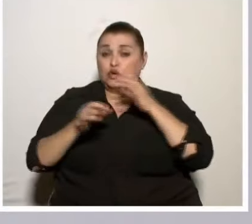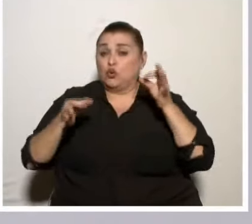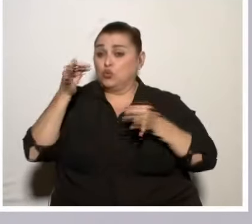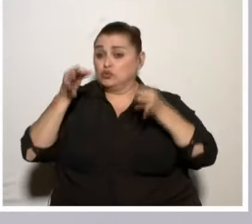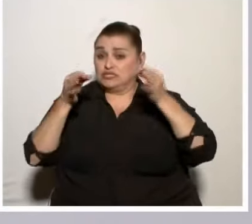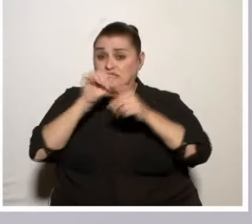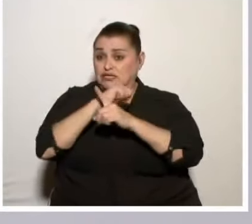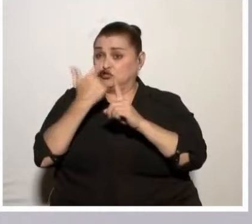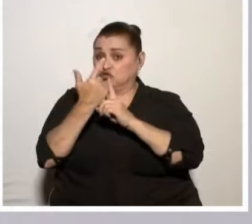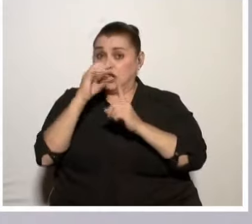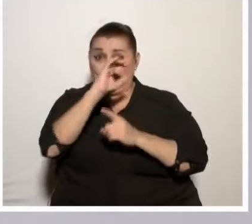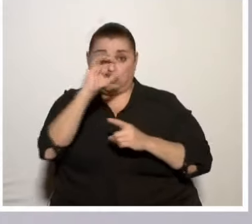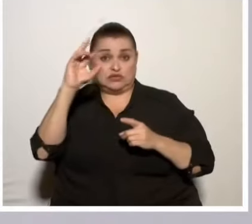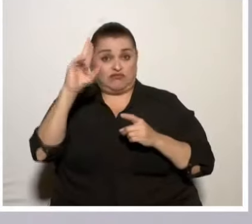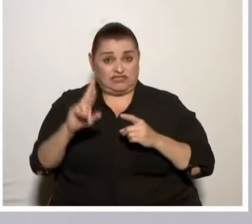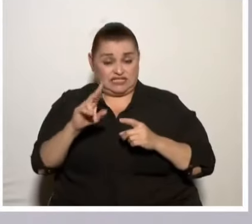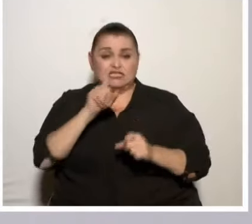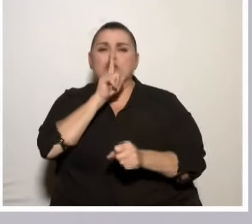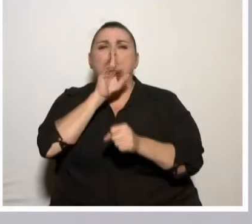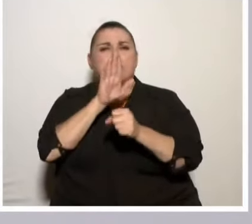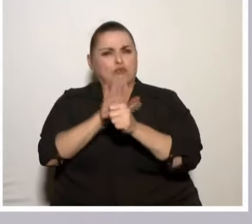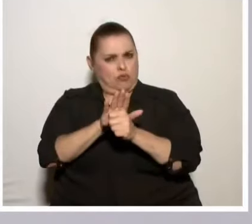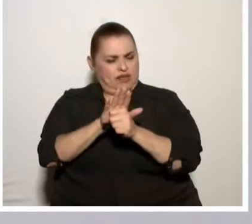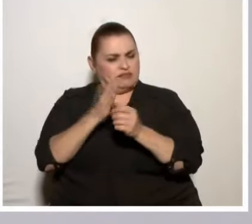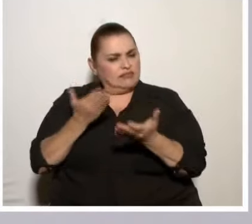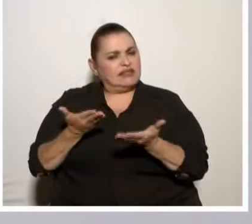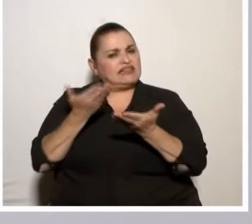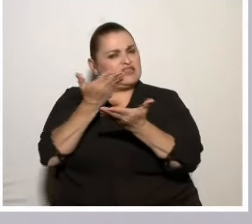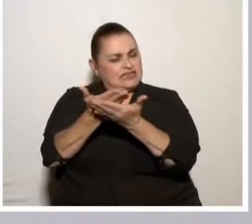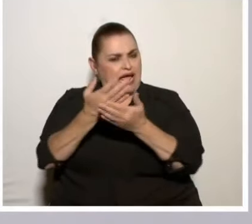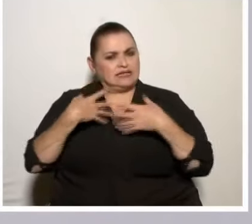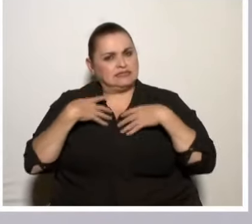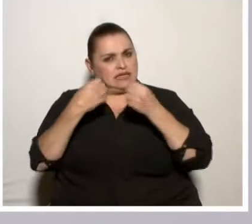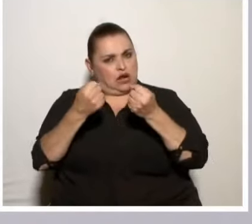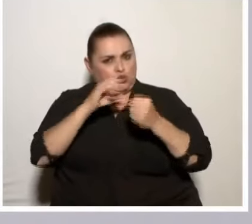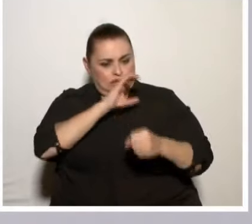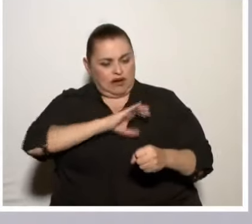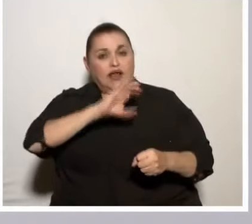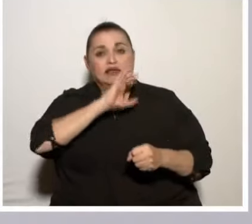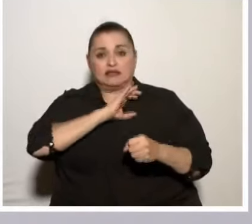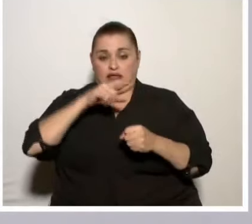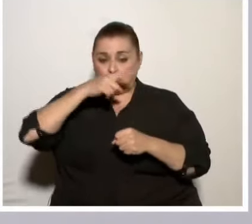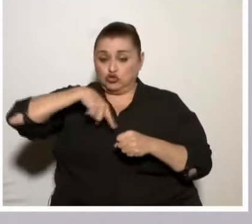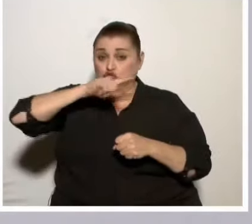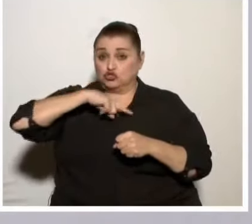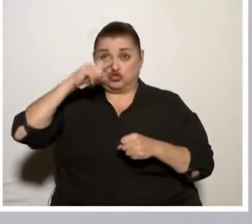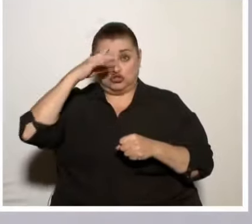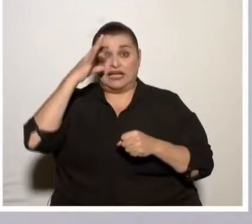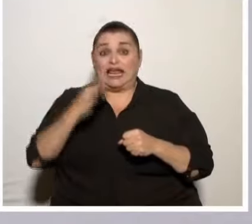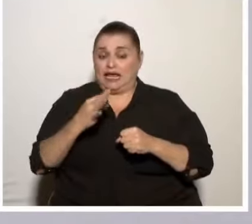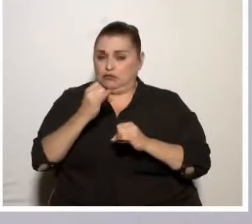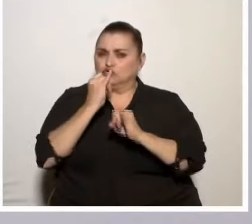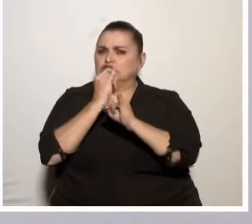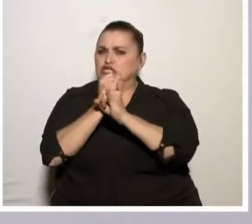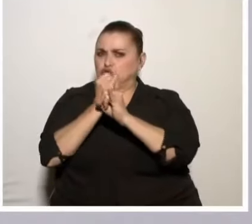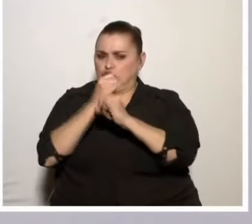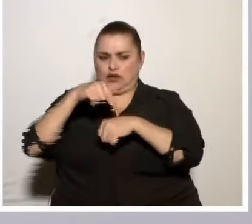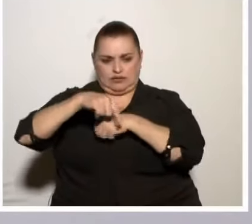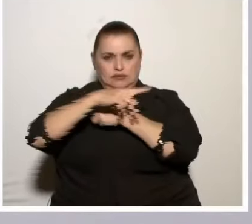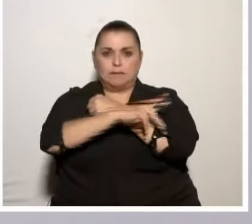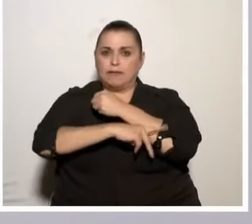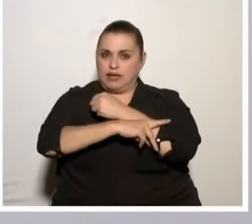Social Costarricense se va a comprometer con dar una salud de calidad, porque nosotros creemos en la institucionalidad de este